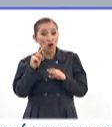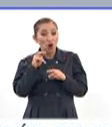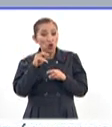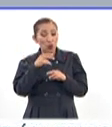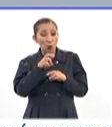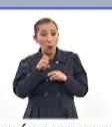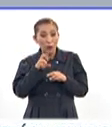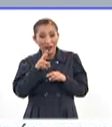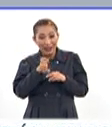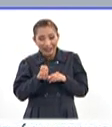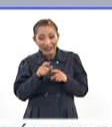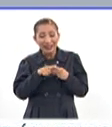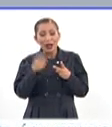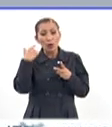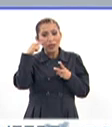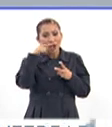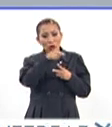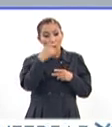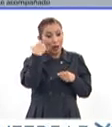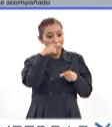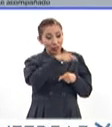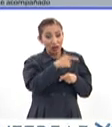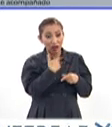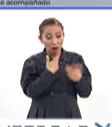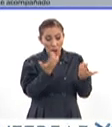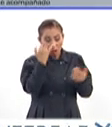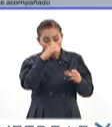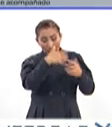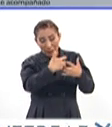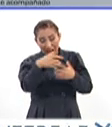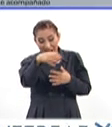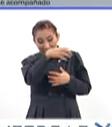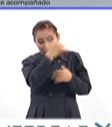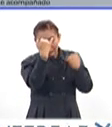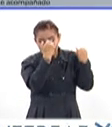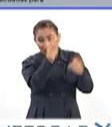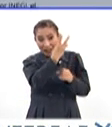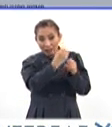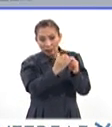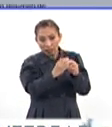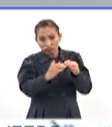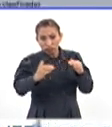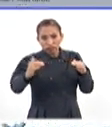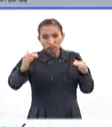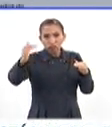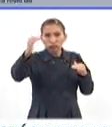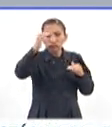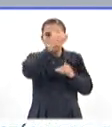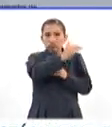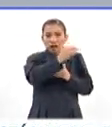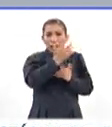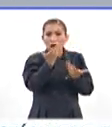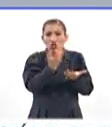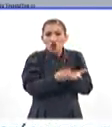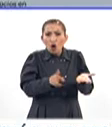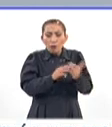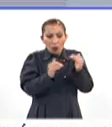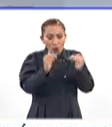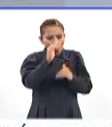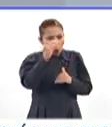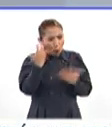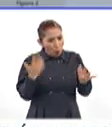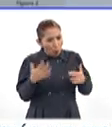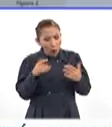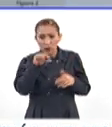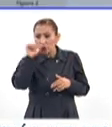Guadalajara también. O entender que en Querétaro la economía creativa los últimos 3 años creció casi al doble